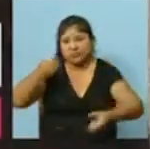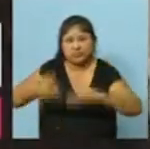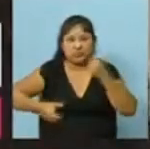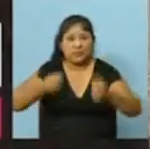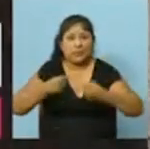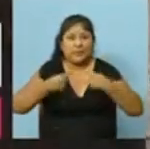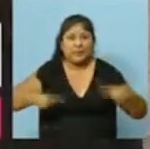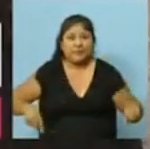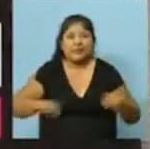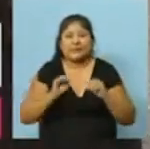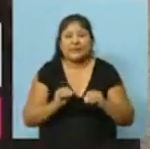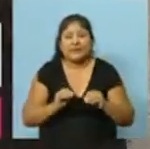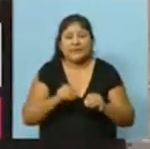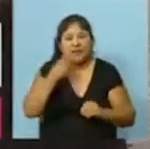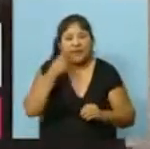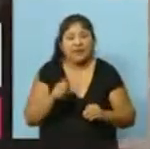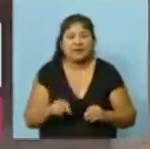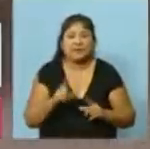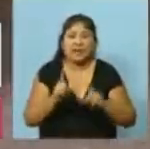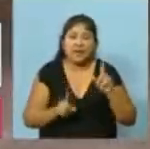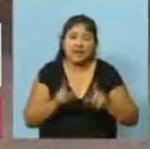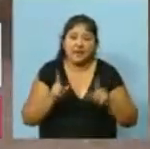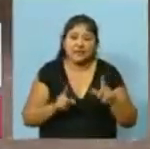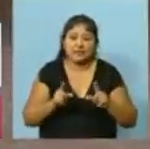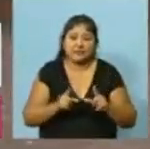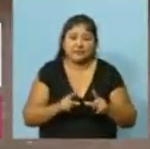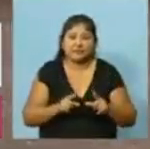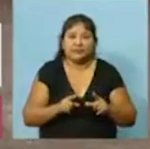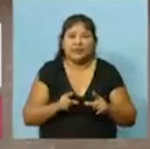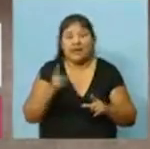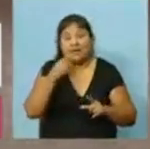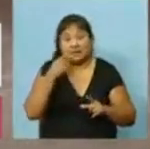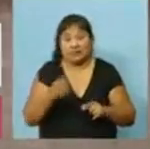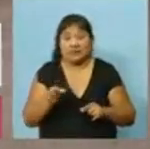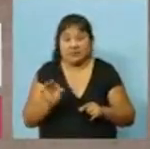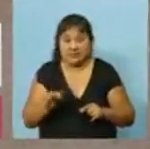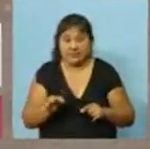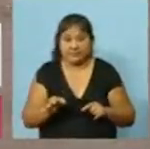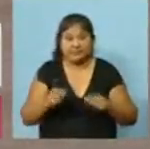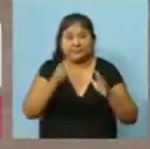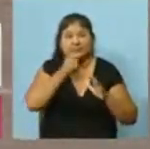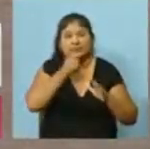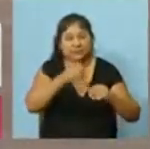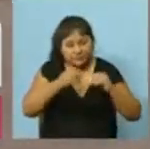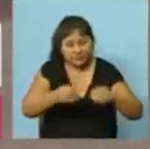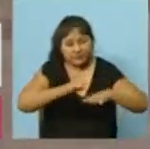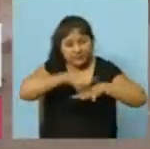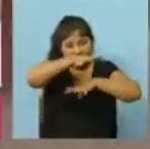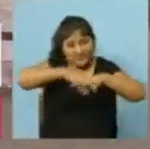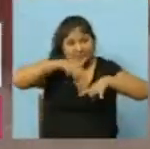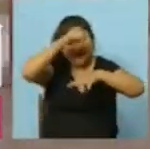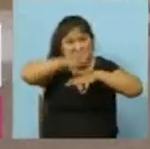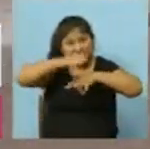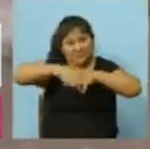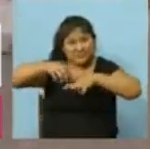que a veces solemos dejar algunos residuos en las calles también produjo que se taparan algunos desagües